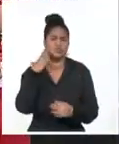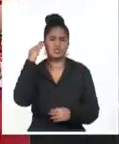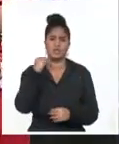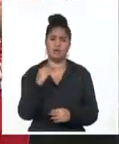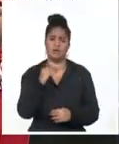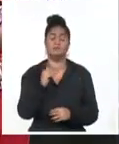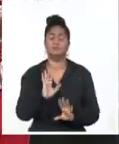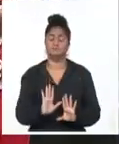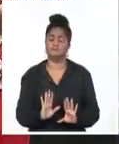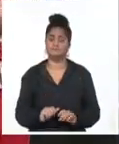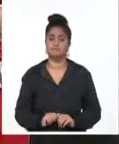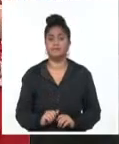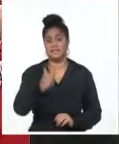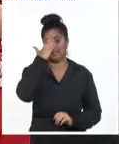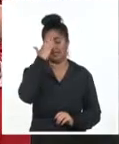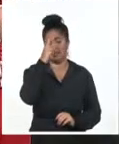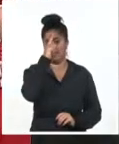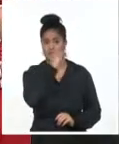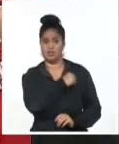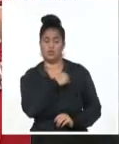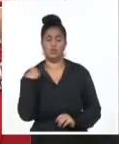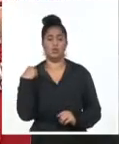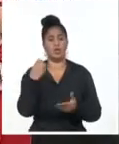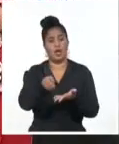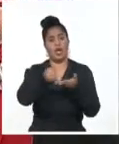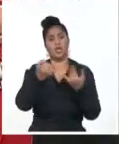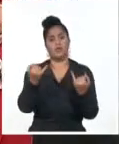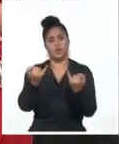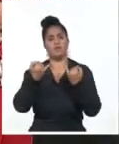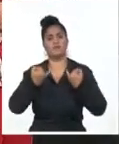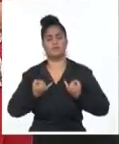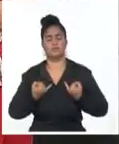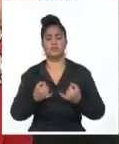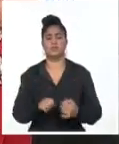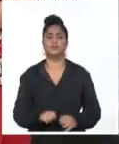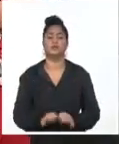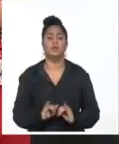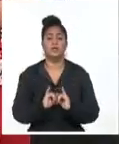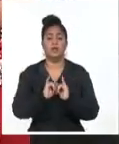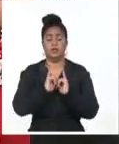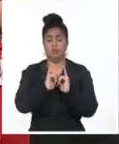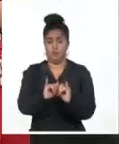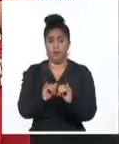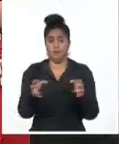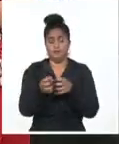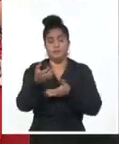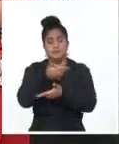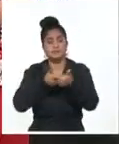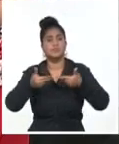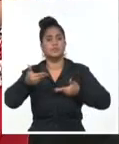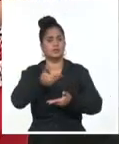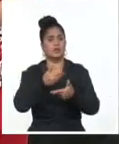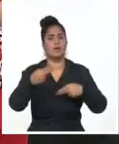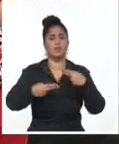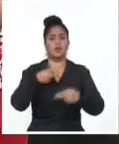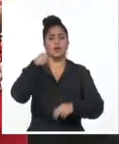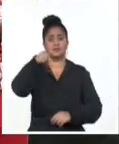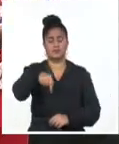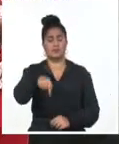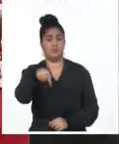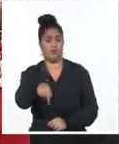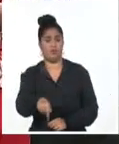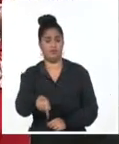Gracias, doctora, por brindarnos toda esta información. A propósito, nos asegura la directiva, un rico intercambio se suscita hoy a nivel